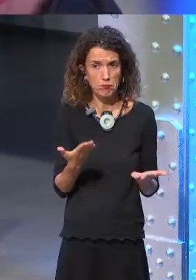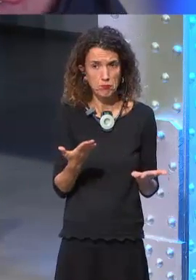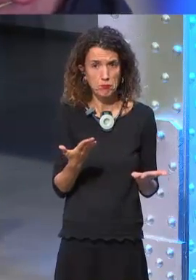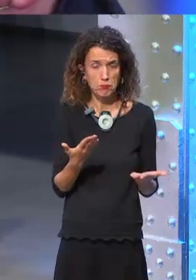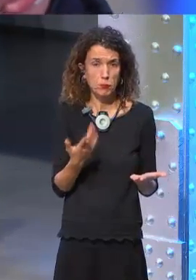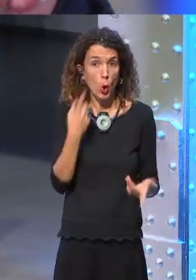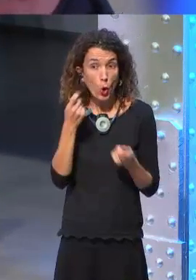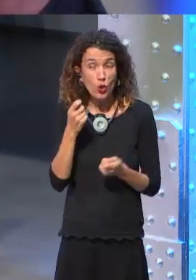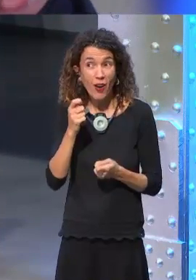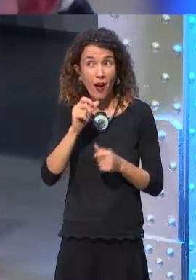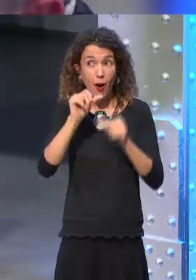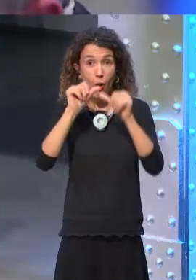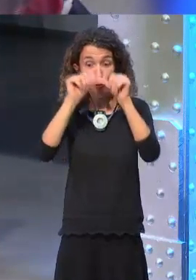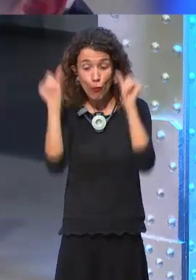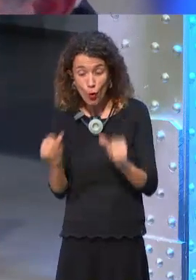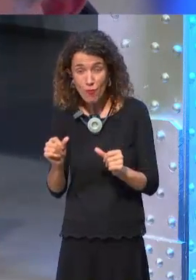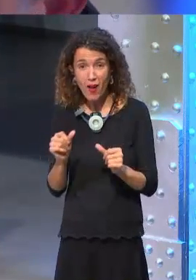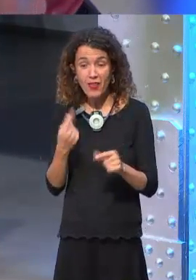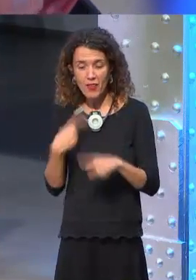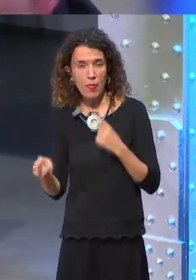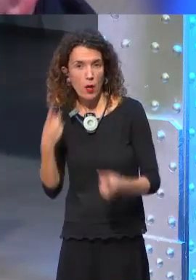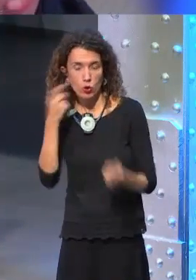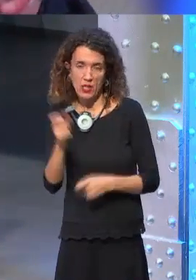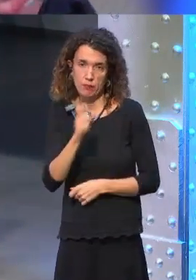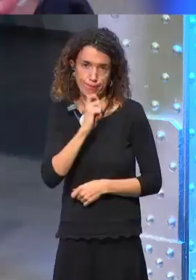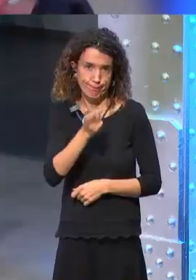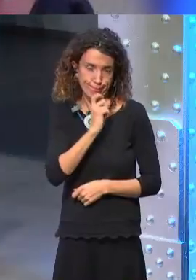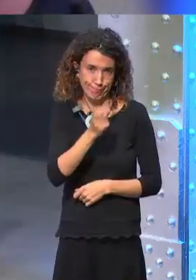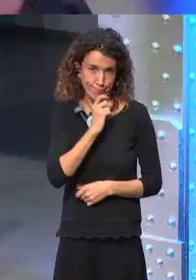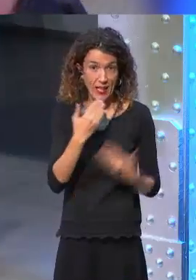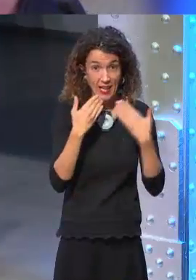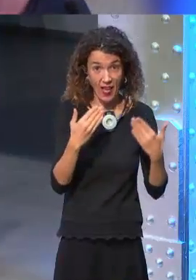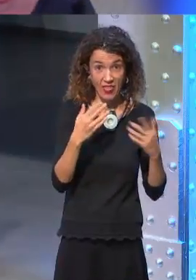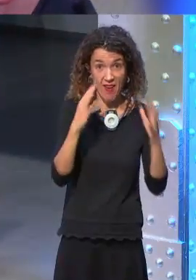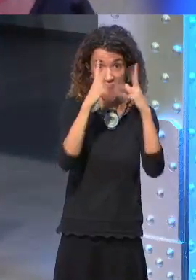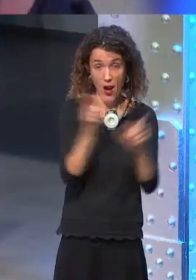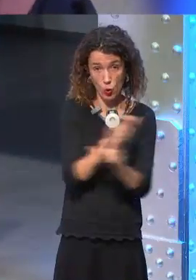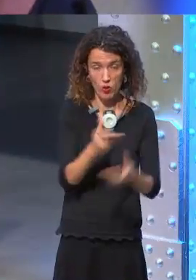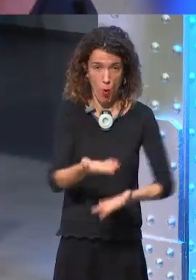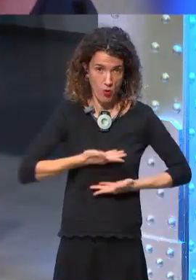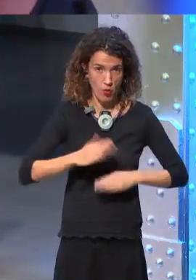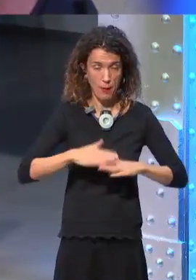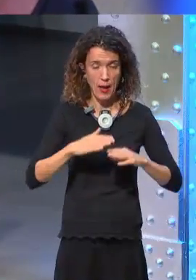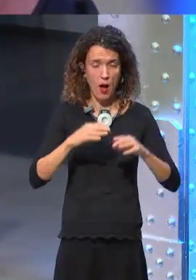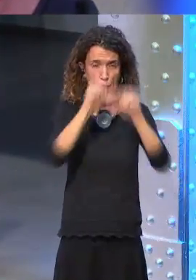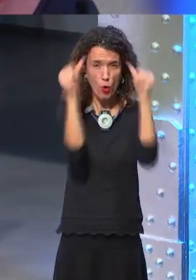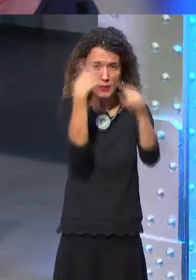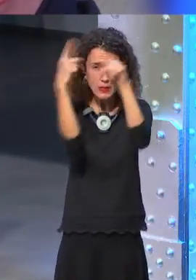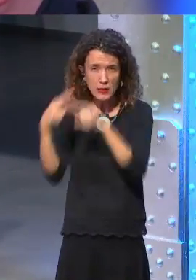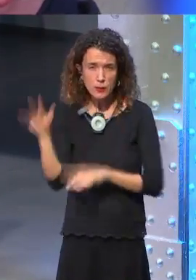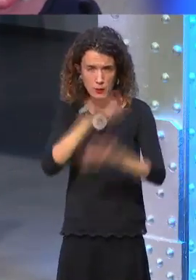muy difíciles de controlar de otra manera por los detalles que tiene. Cuando se trabaja con